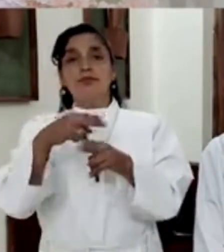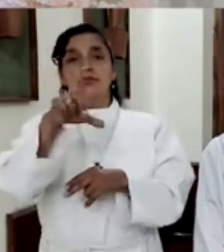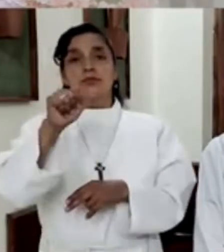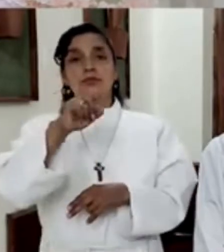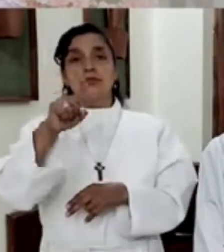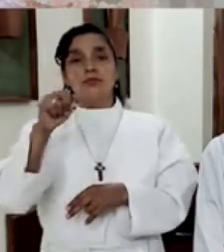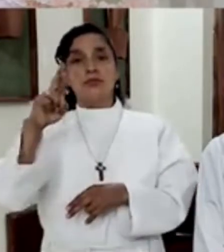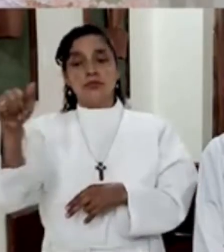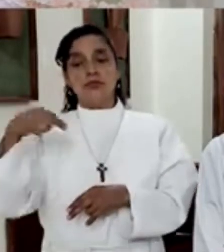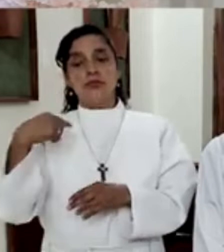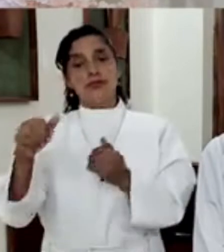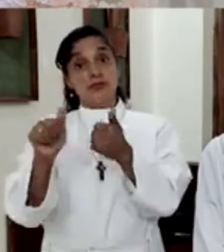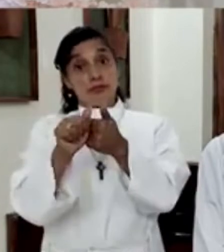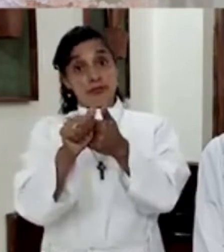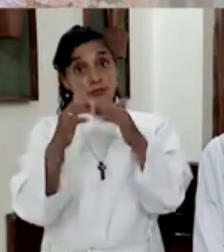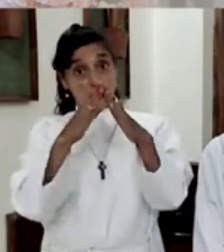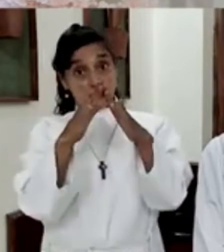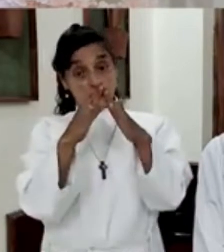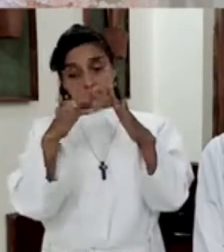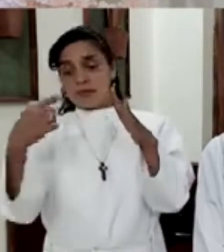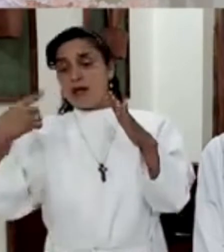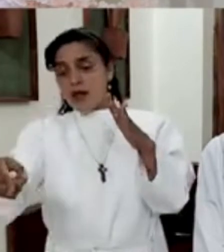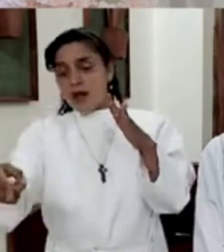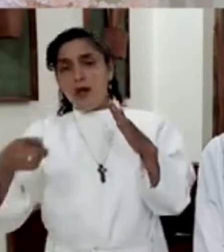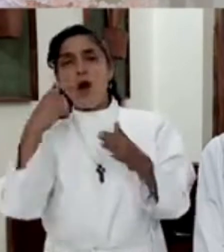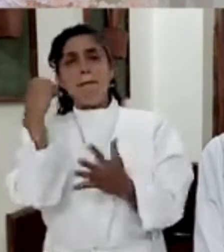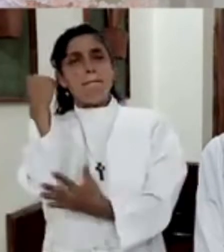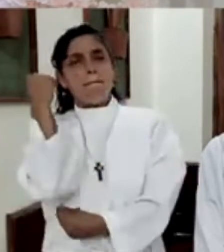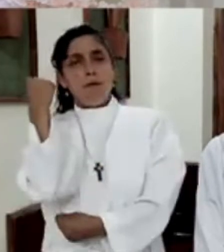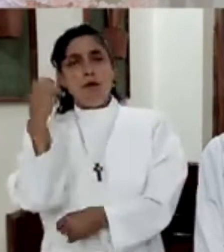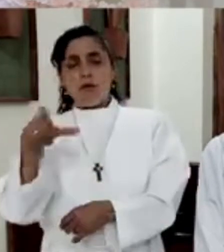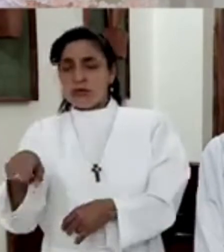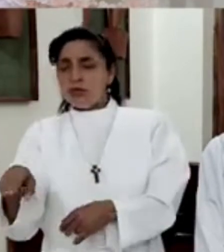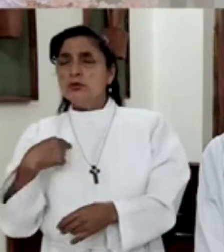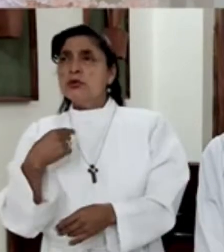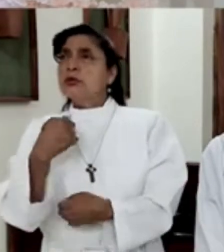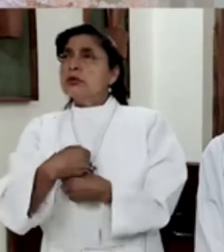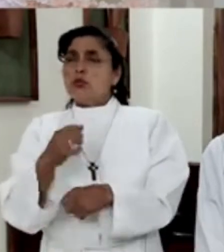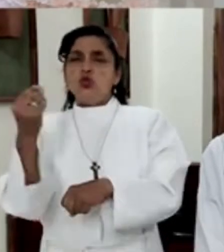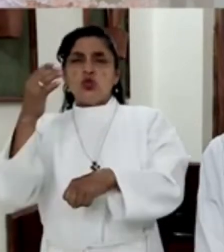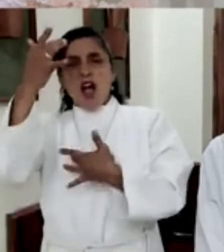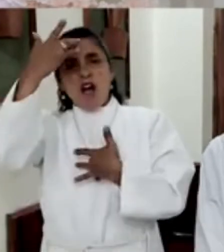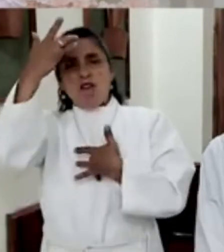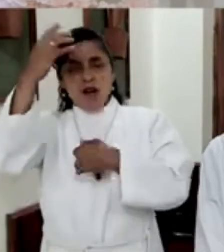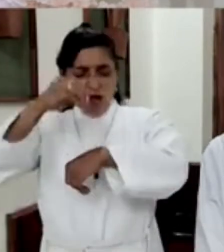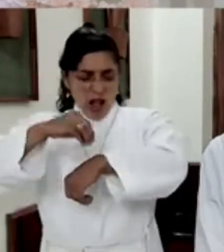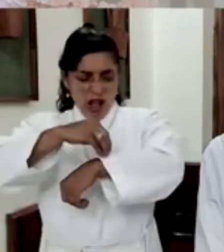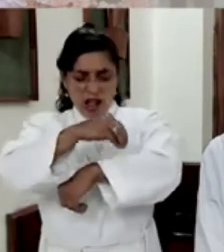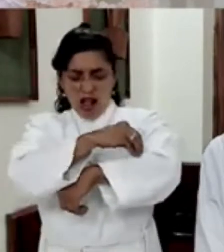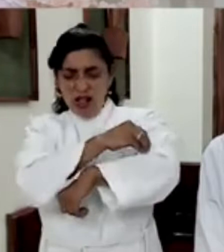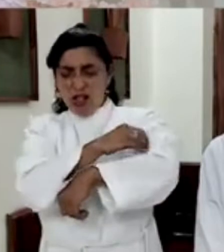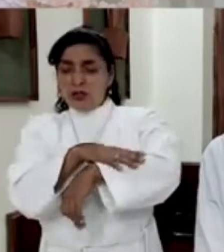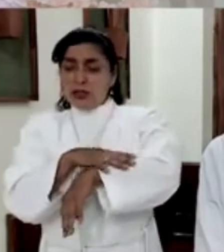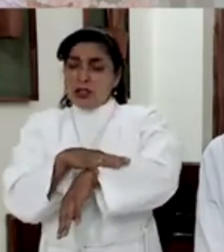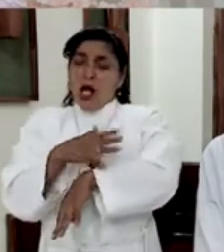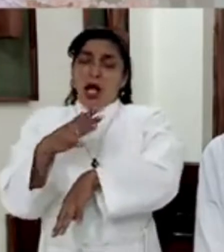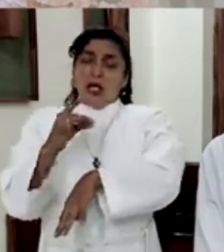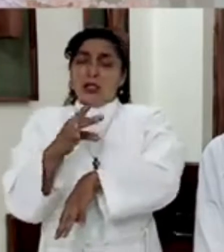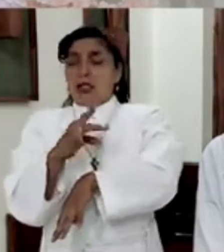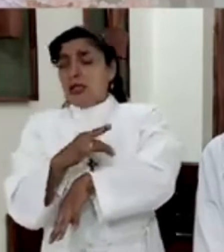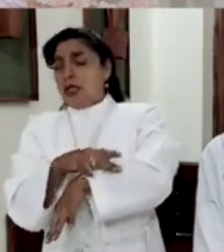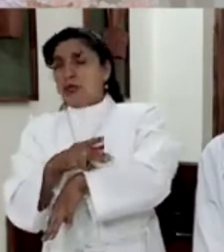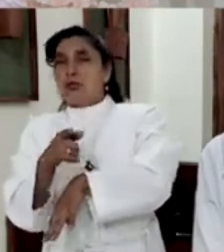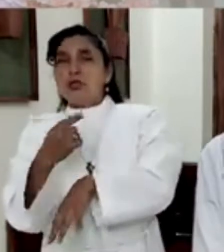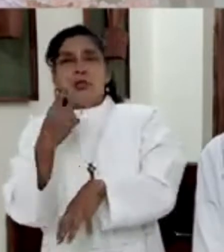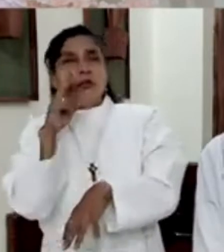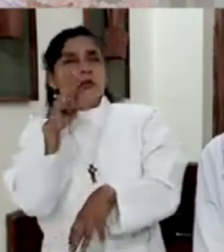casa, cubierto de llagas y ansiando llenarse con las sobras que caían de la